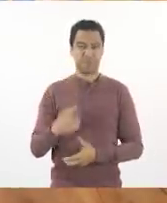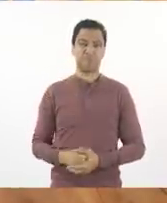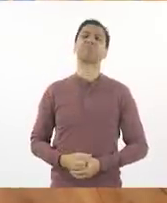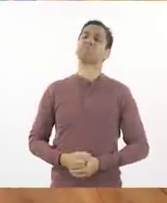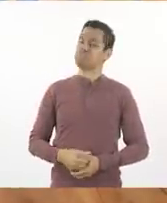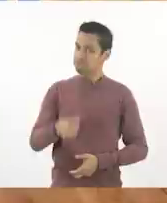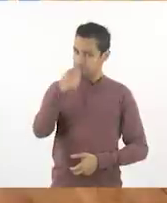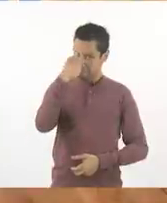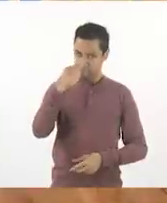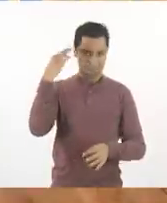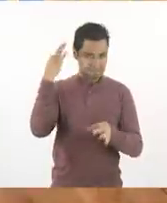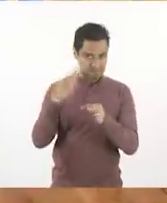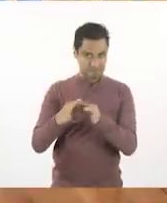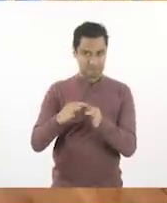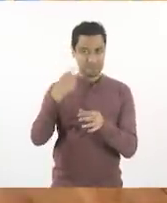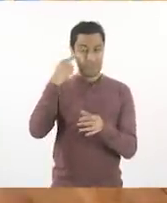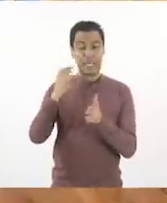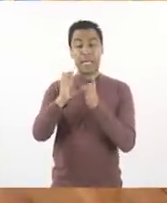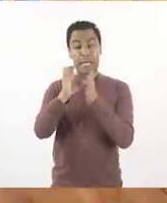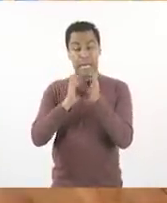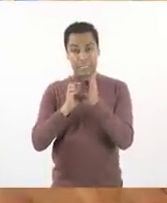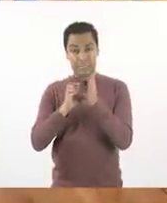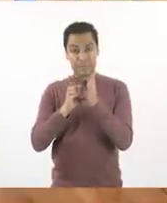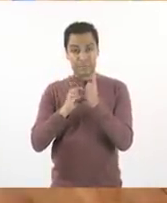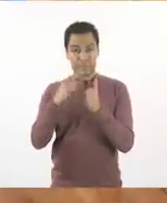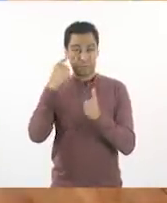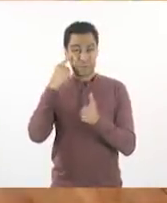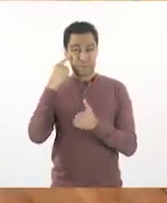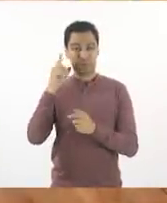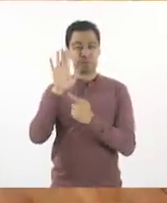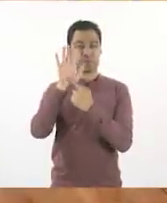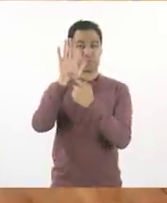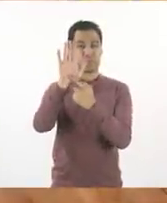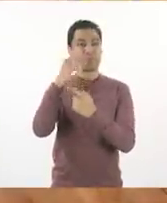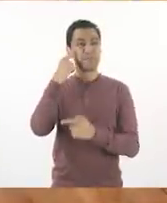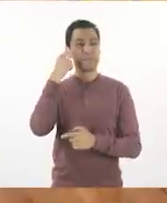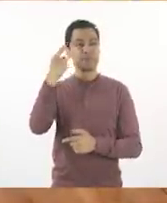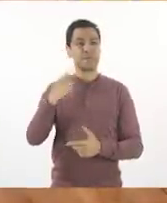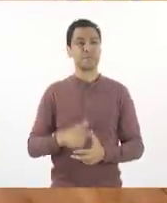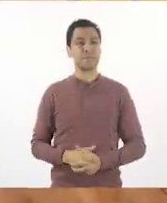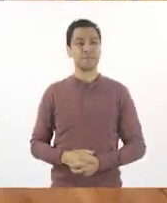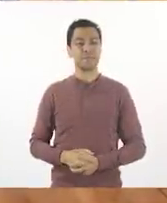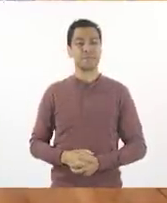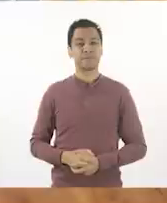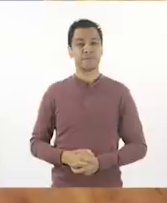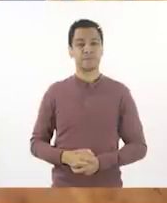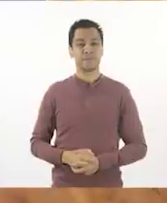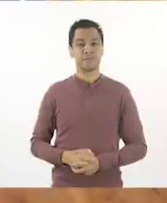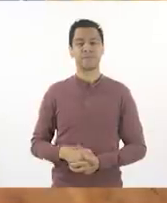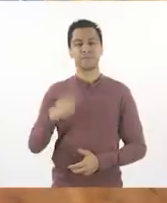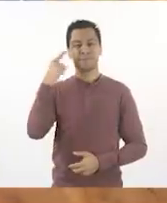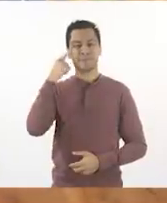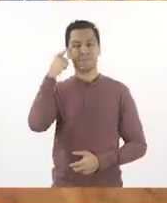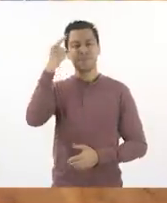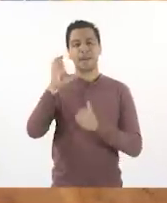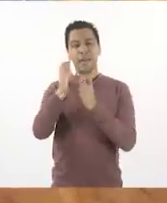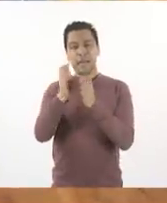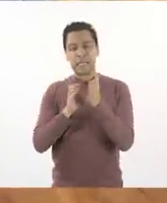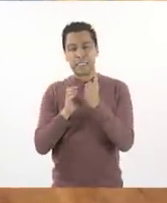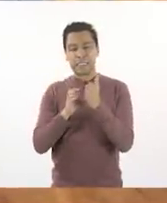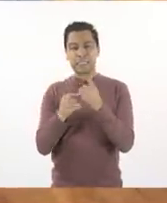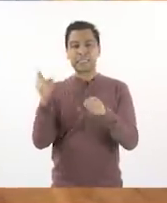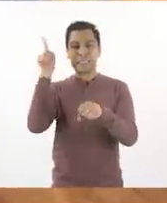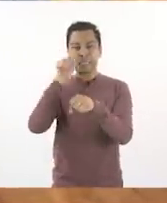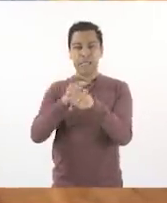a ver en el calendario que tenemos de este lado. Pasa, por favor, Rosalba. ¿Qué? Platícanos. ¿Qué? ¿Cuántos días